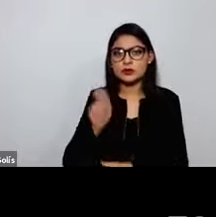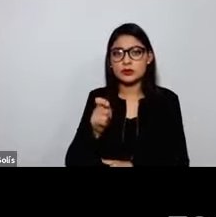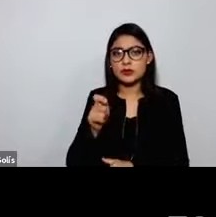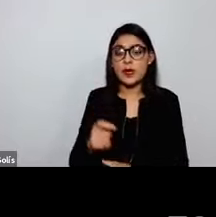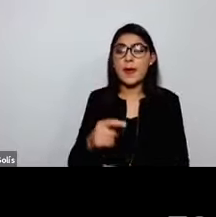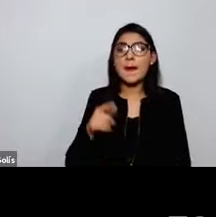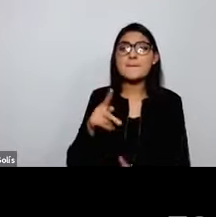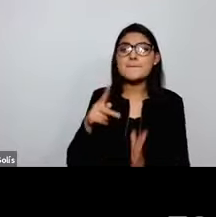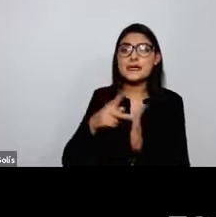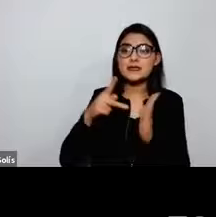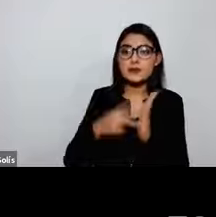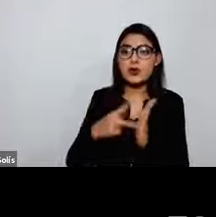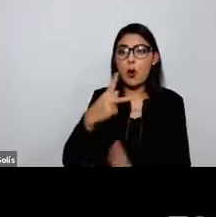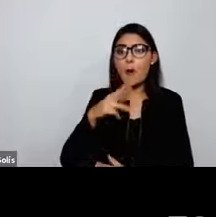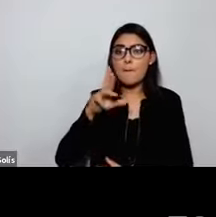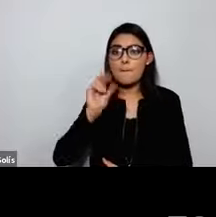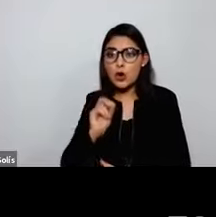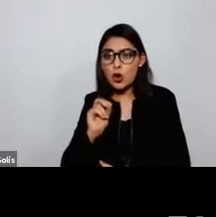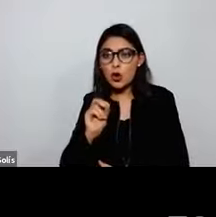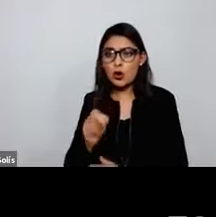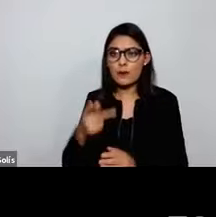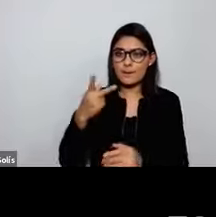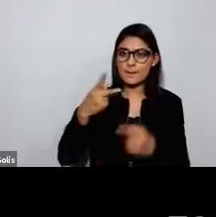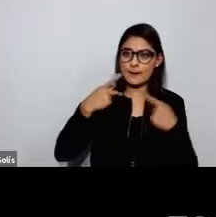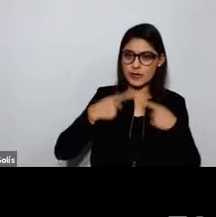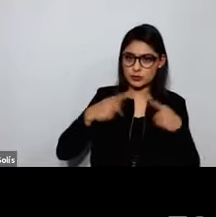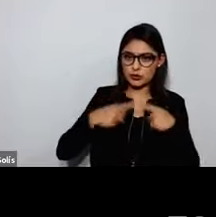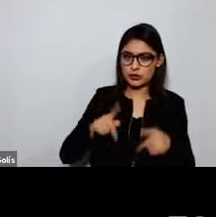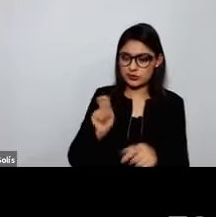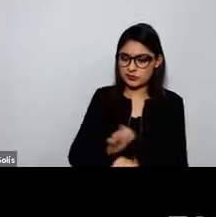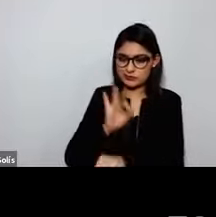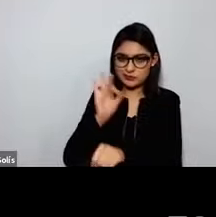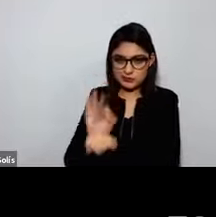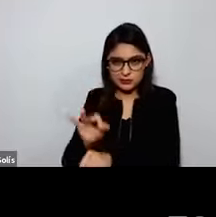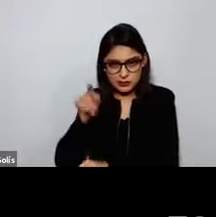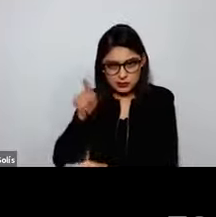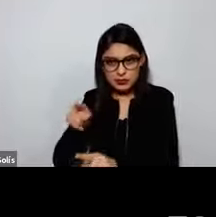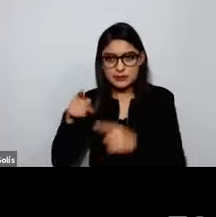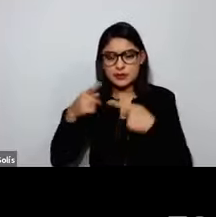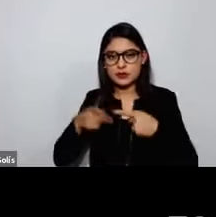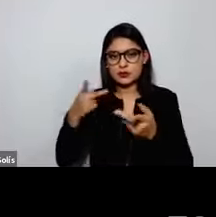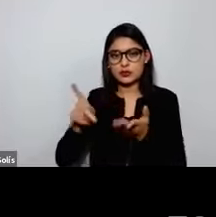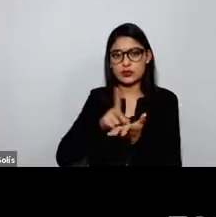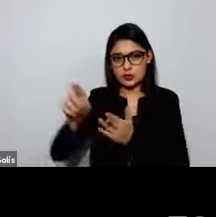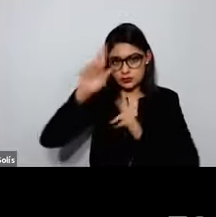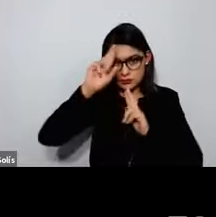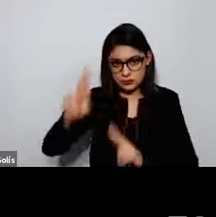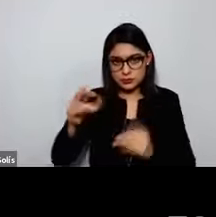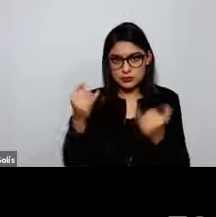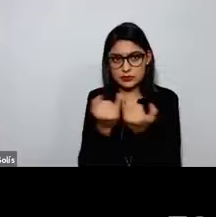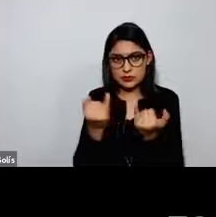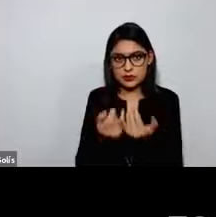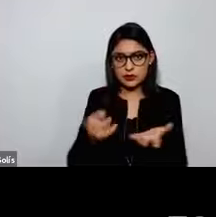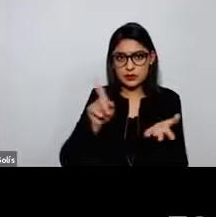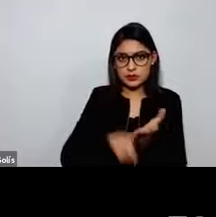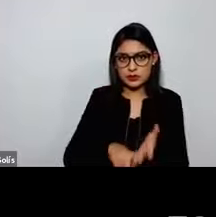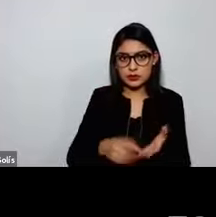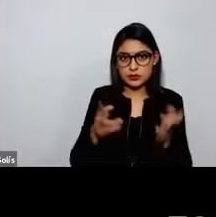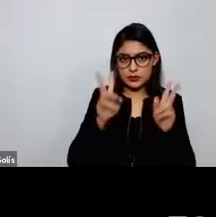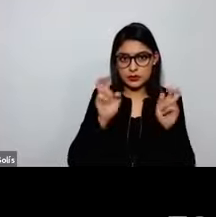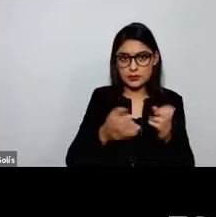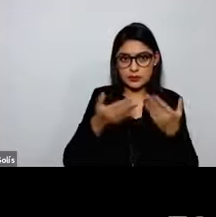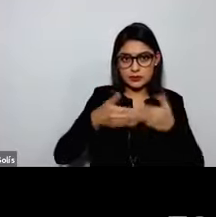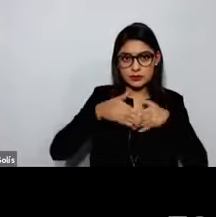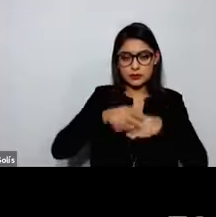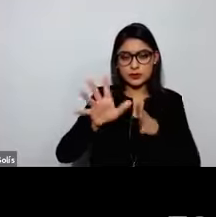pro persona, qué no es o qué no supone, cómo es que el control de convencionalidad y de constitucionalidad se debe llevar